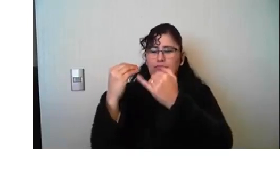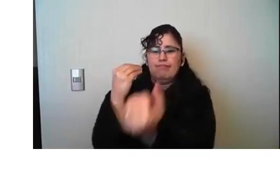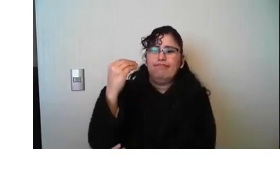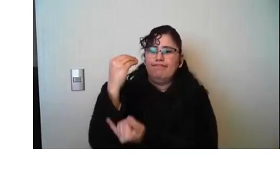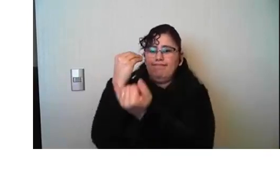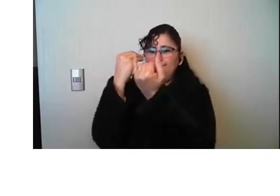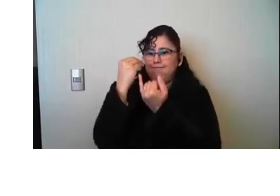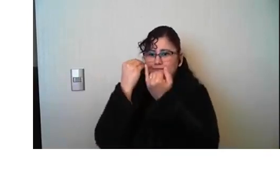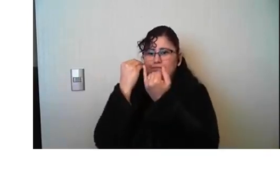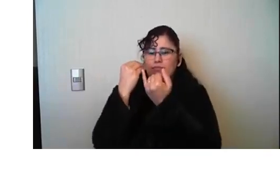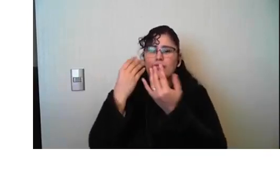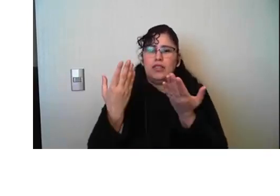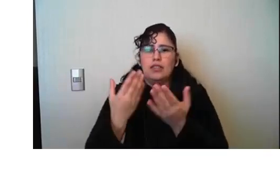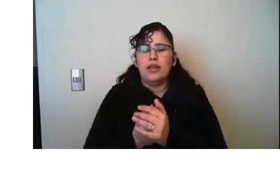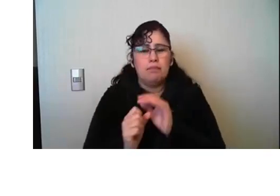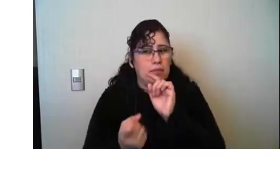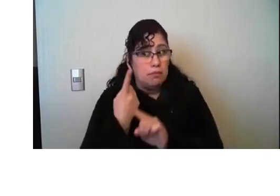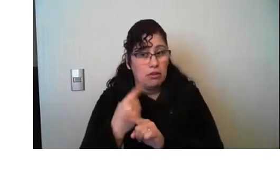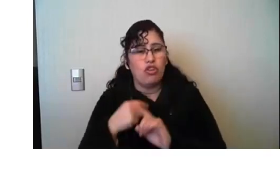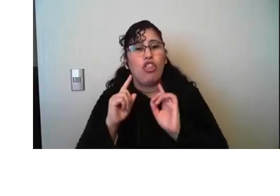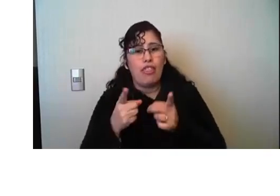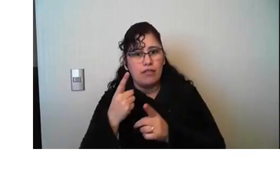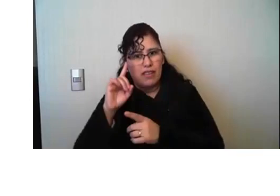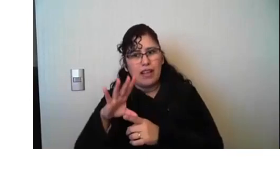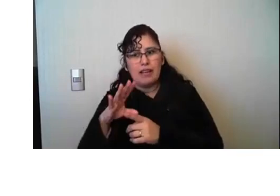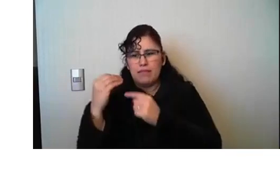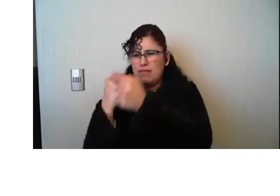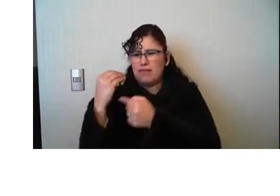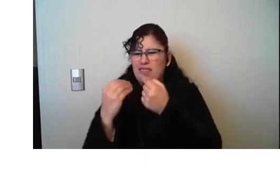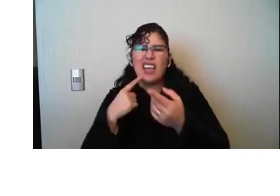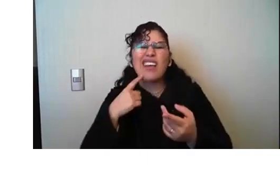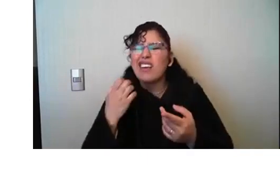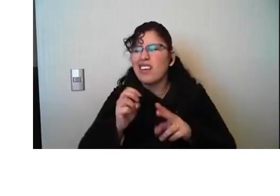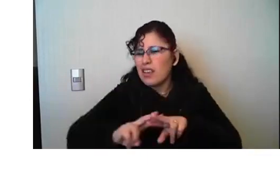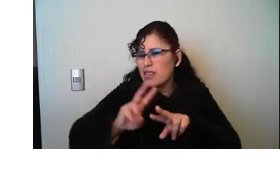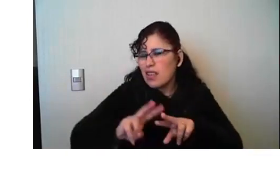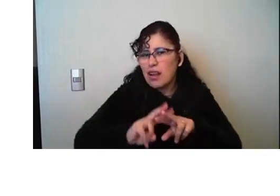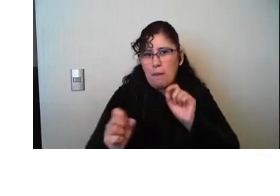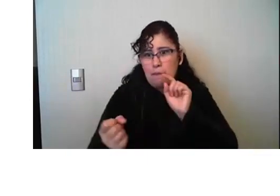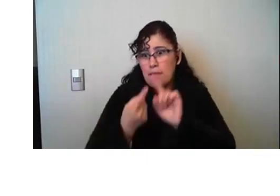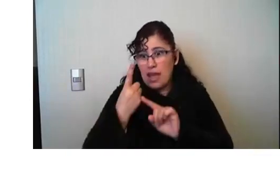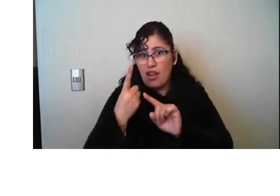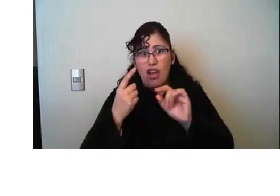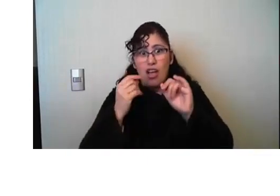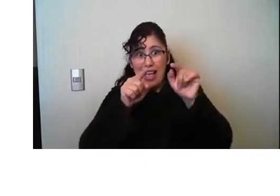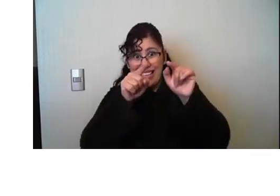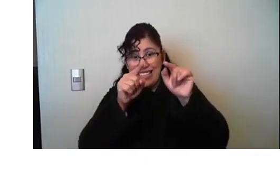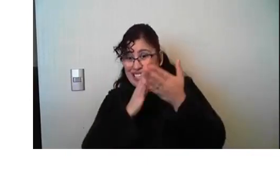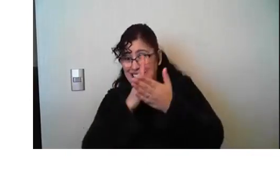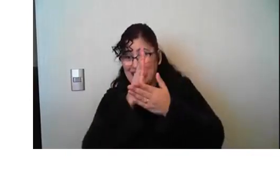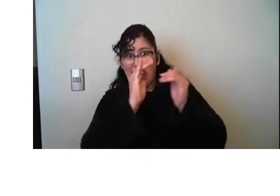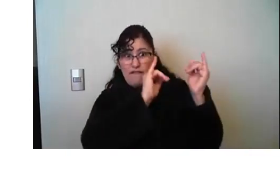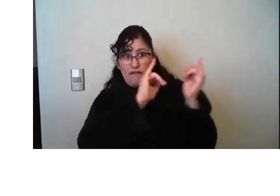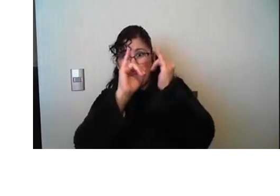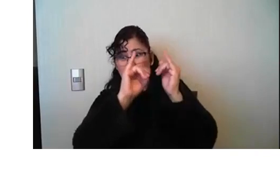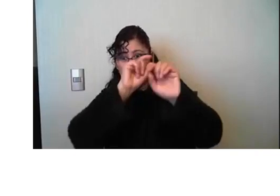Como tengo que saber, el cerebelo tiene que saber qué se va a ejecutar, la información parte aquí, ¿ya? En lo